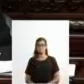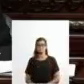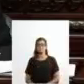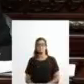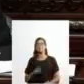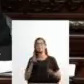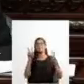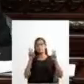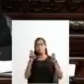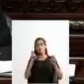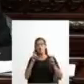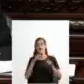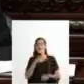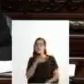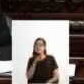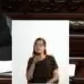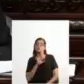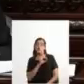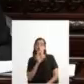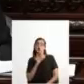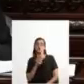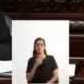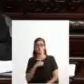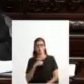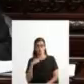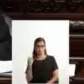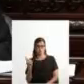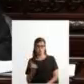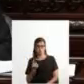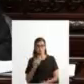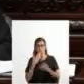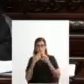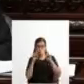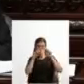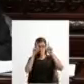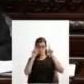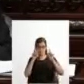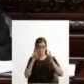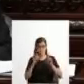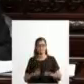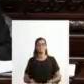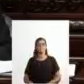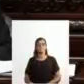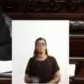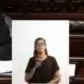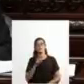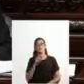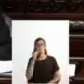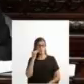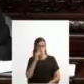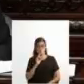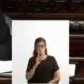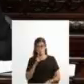bajo el título ellos o nosotros se pregunta dice la profesora Ribeiro